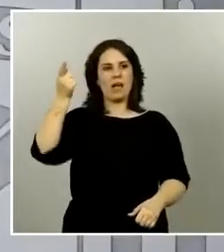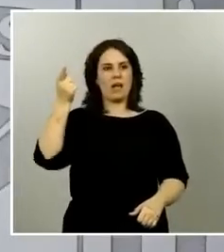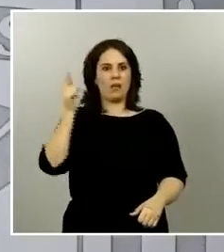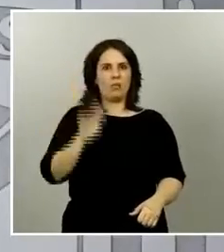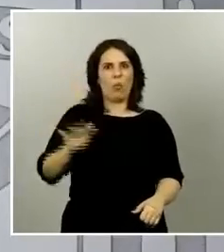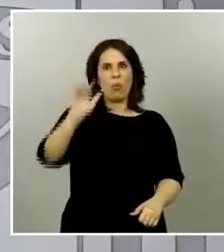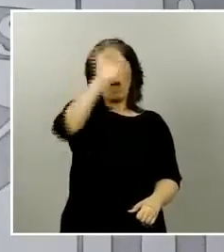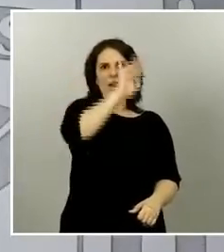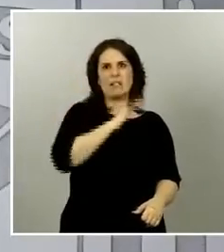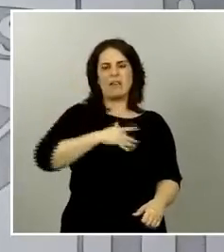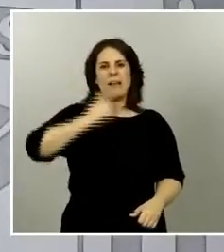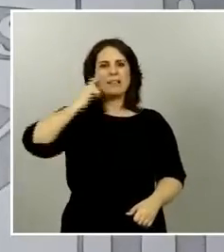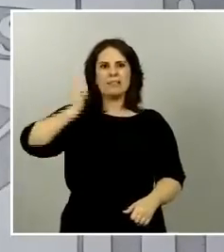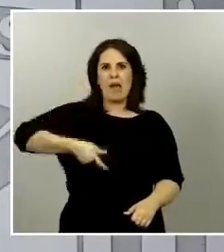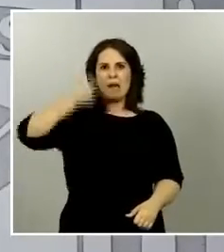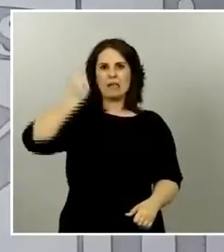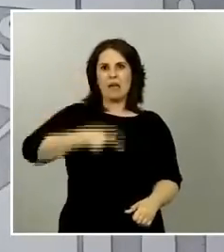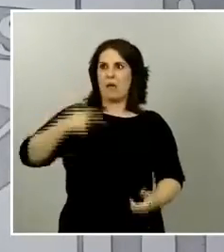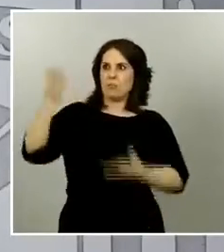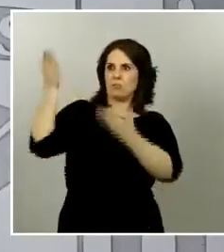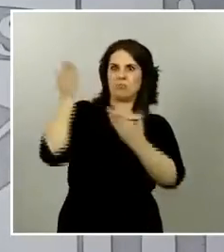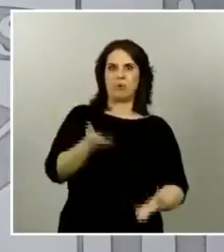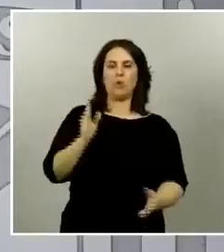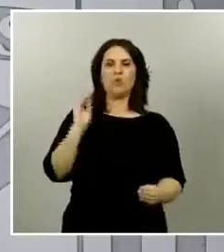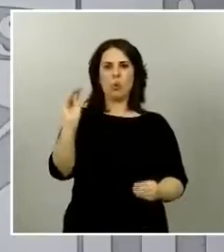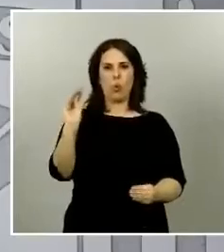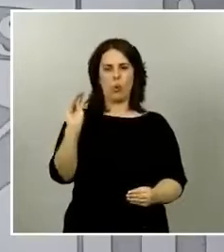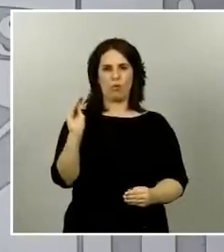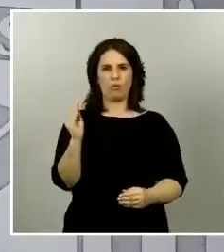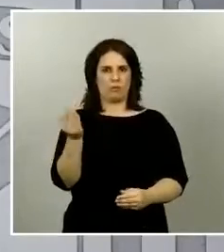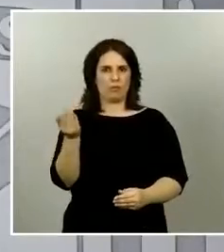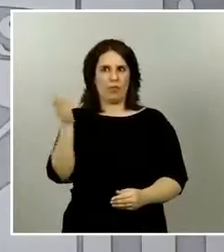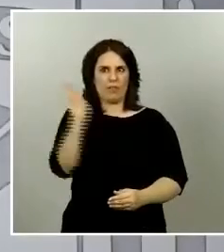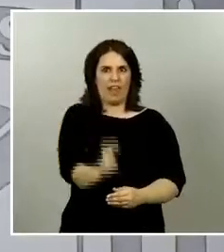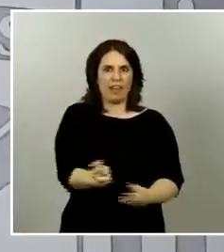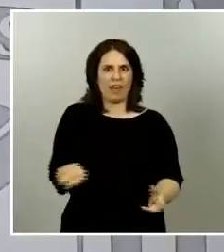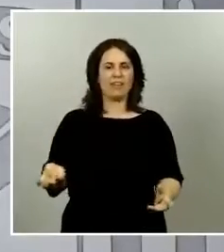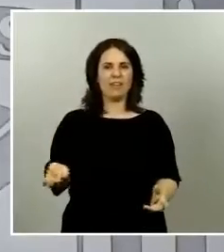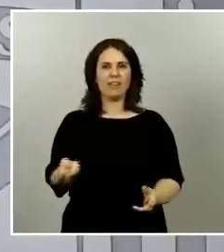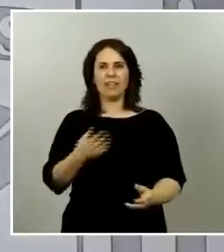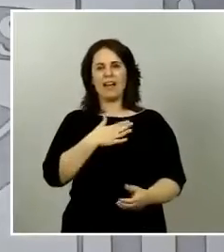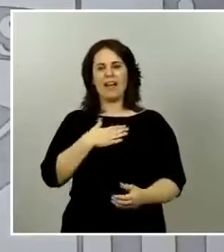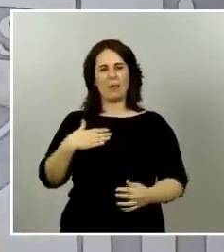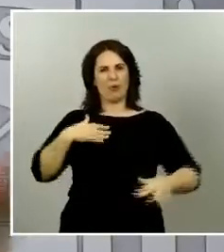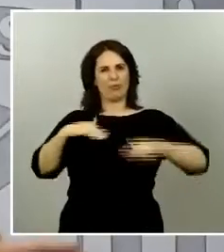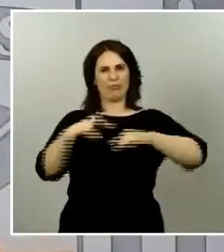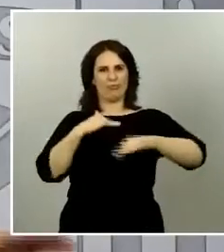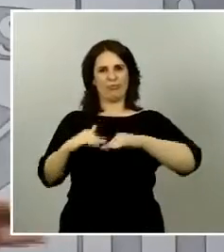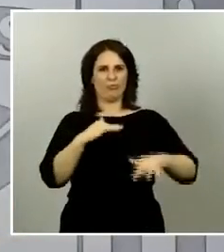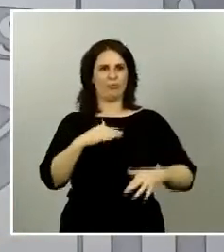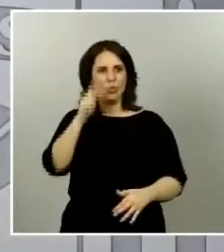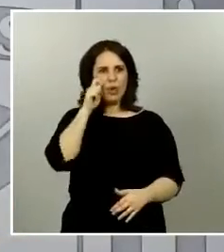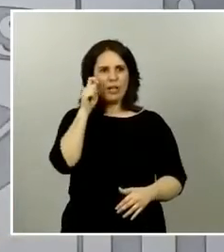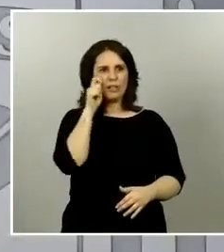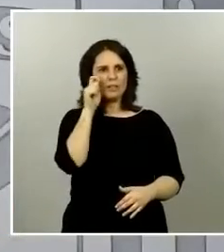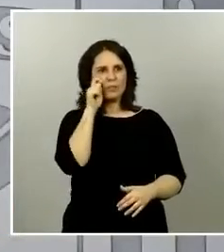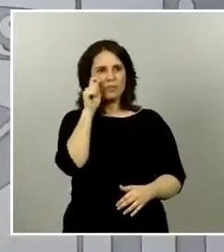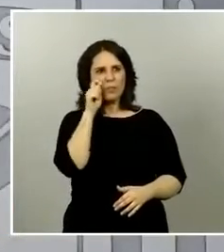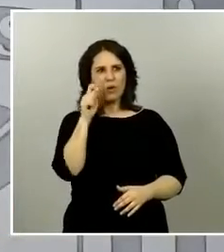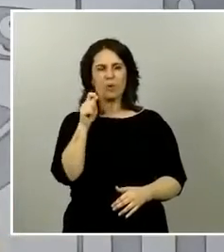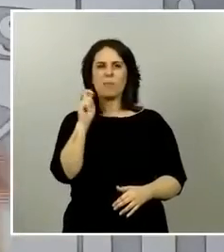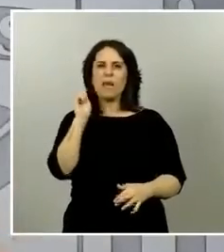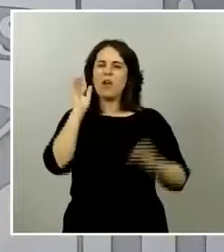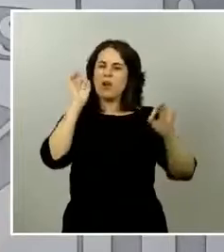sino también con el Reino Unido, con Alemania, con lugares donde habitualmente somos receptores de los visitantes y, por tanto,